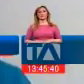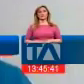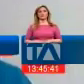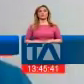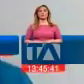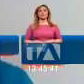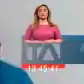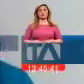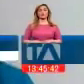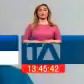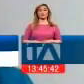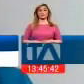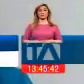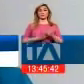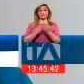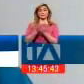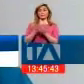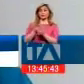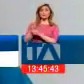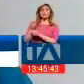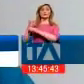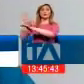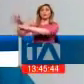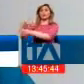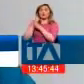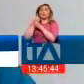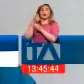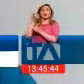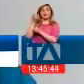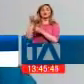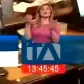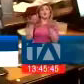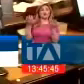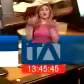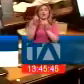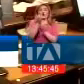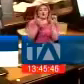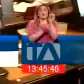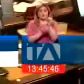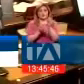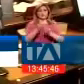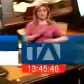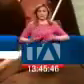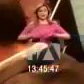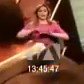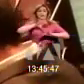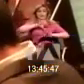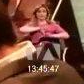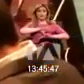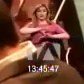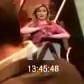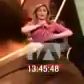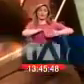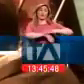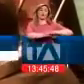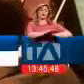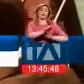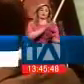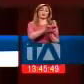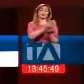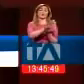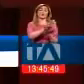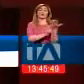ahí congelada en la oficina del presidente de la Asamblea. La aprobación del proyecto de ley de extinción de dominio